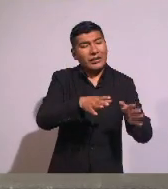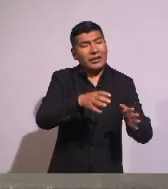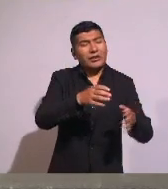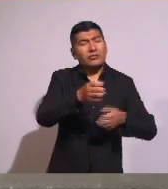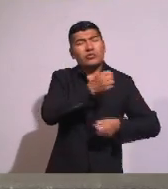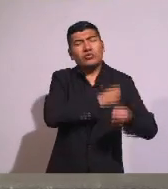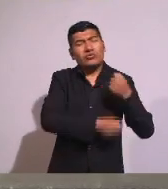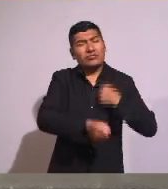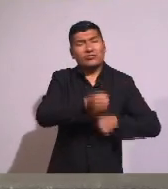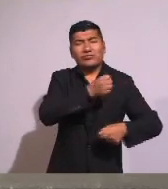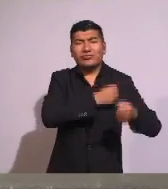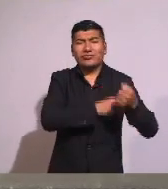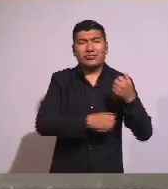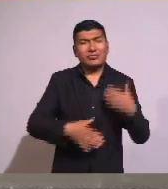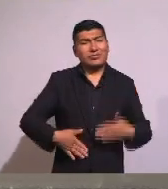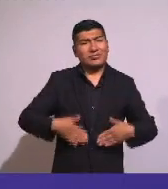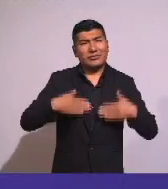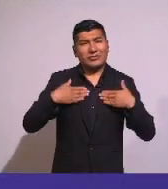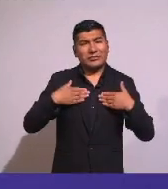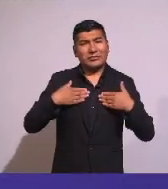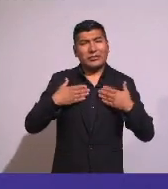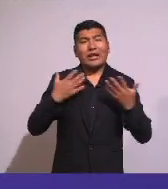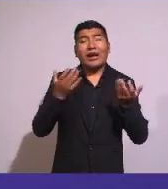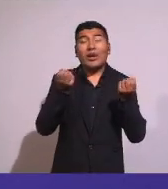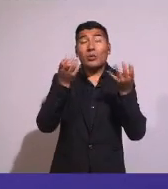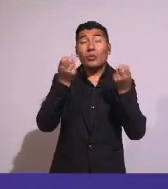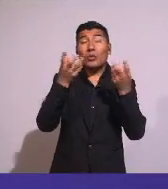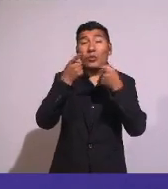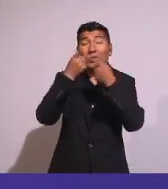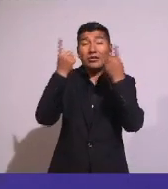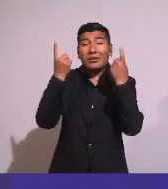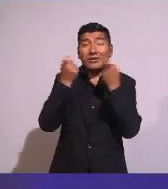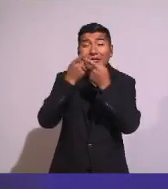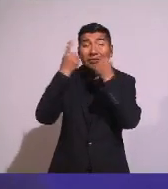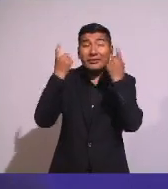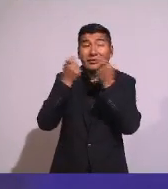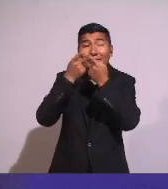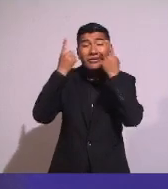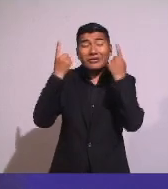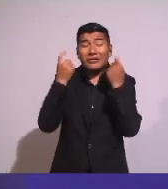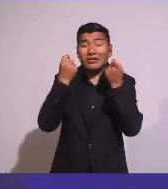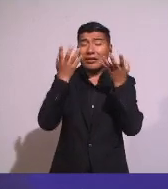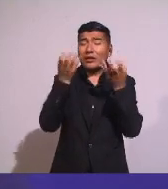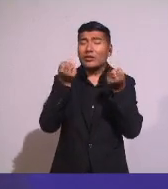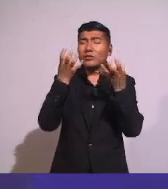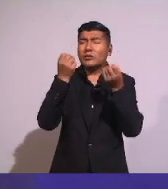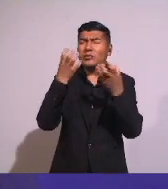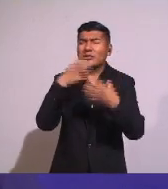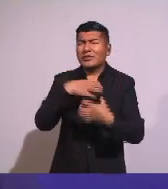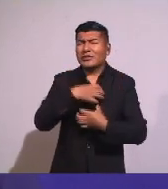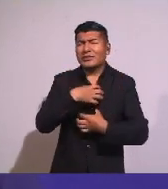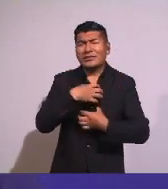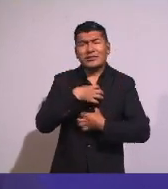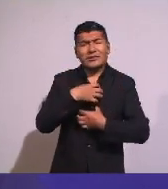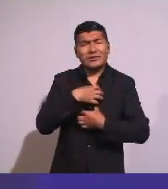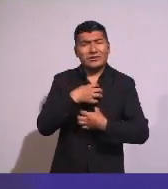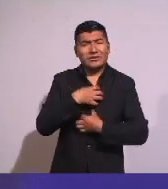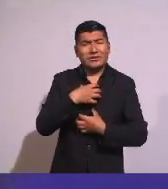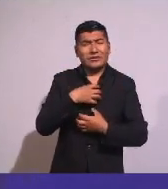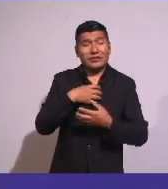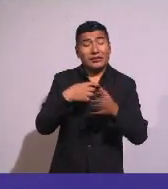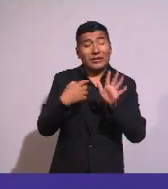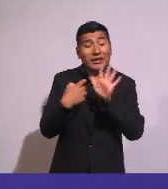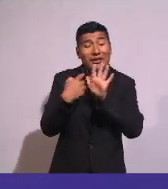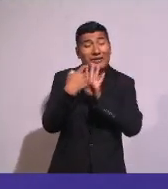sufrimientos que es la vida hay tantas preguntas hermanos y surge tantas quejas estas